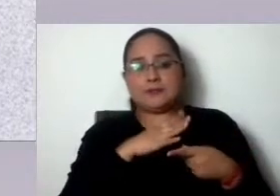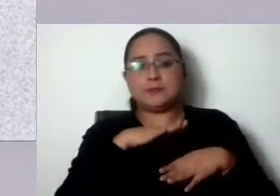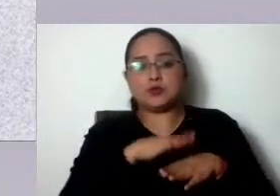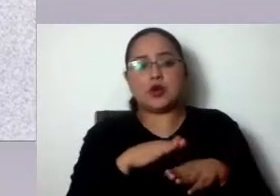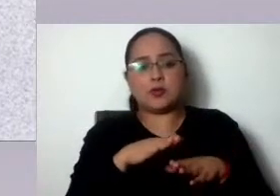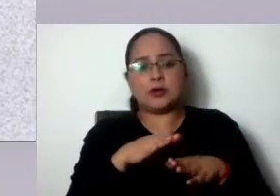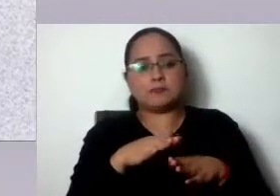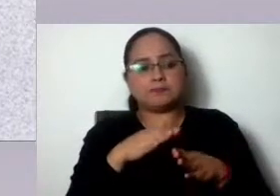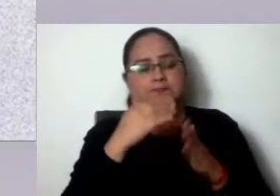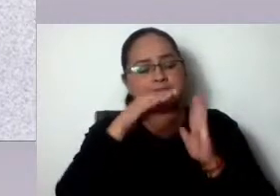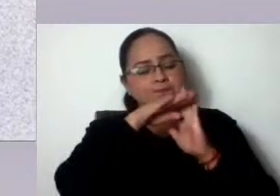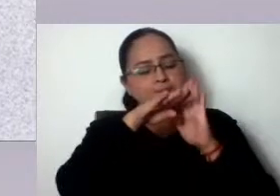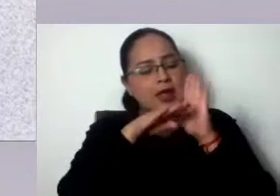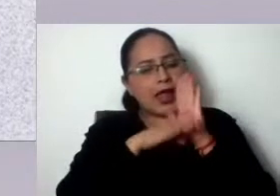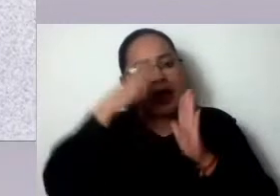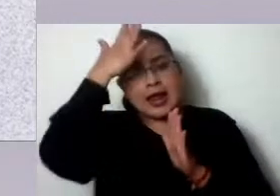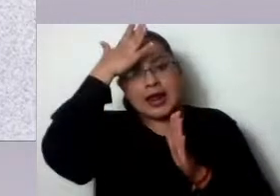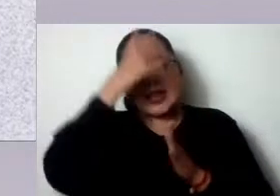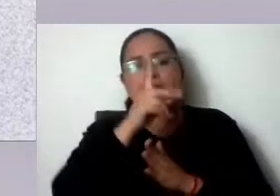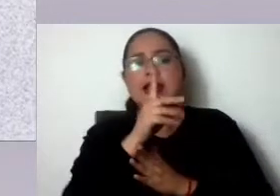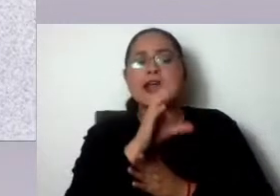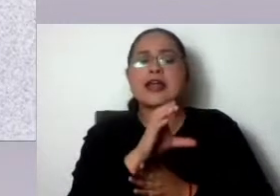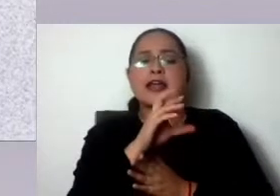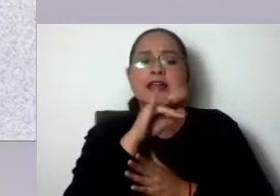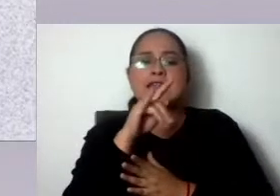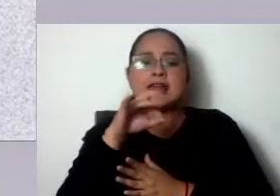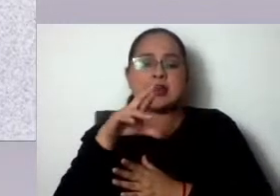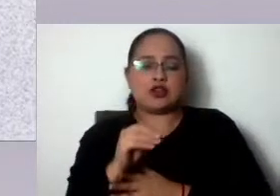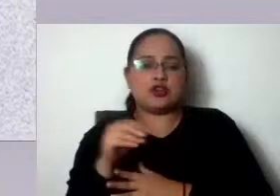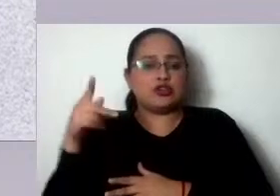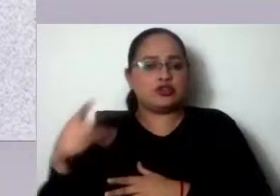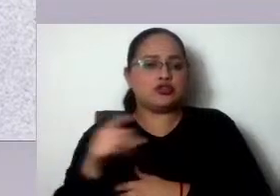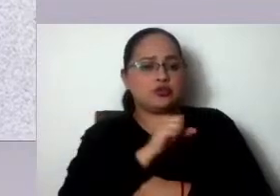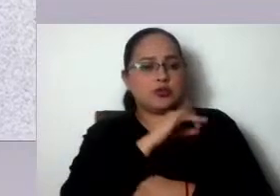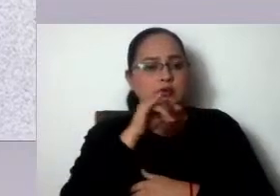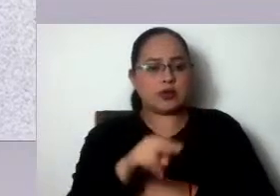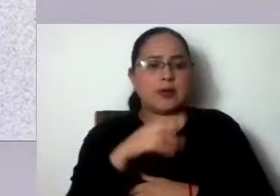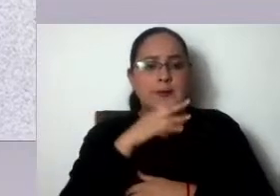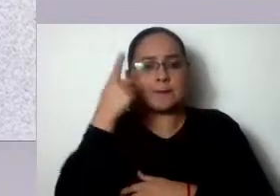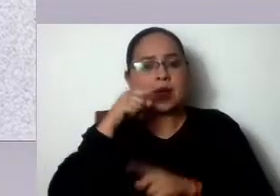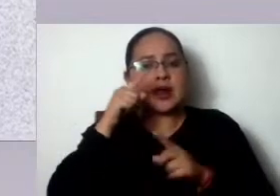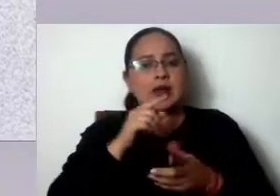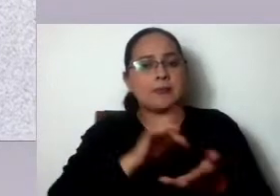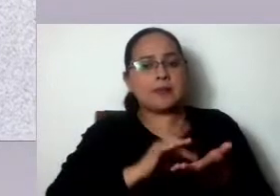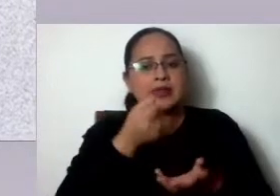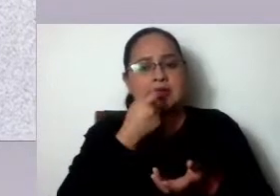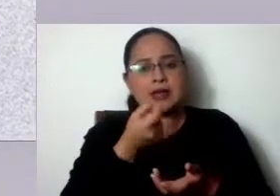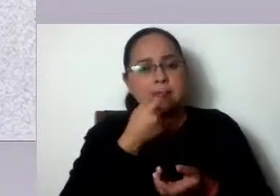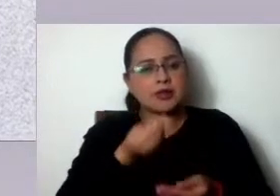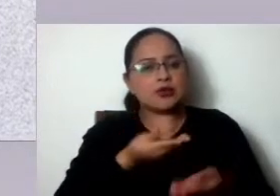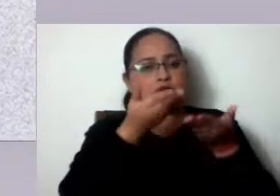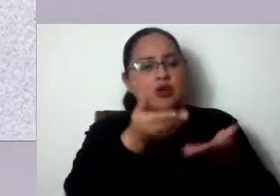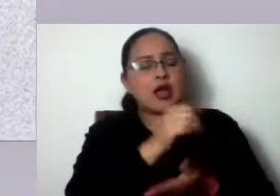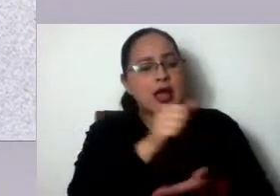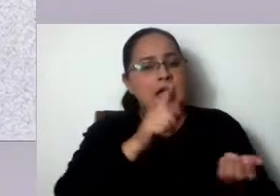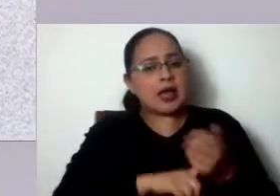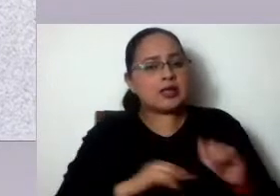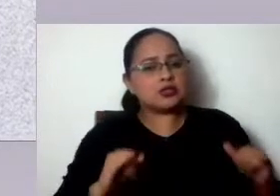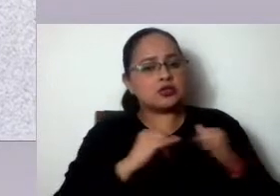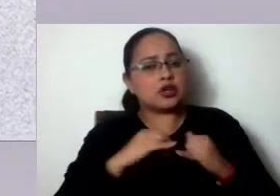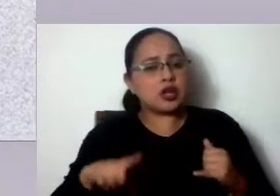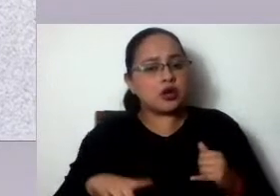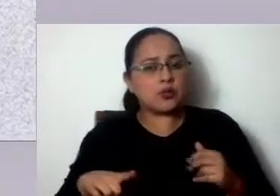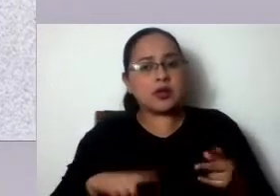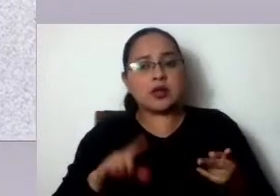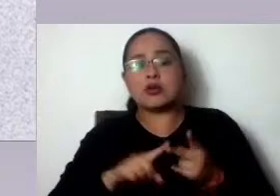criterios de la corte en orden de establecer los alcances de deber de suministrar medicamentos por parte de instituciones públicas y el